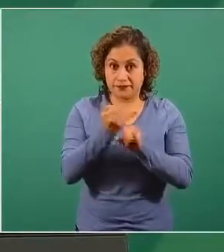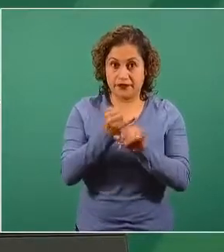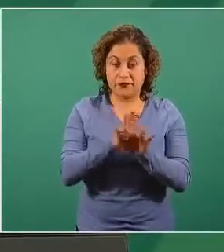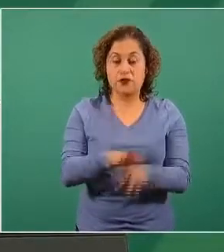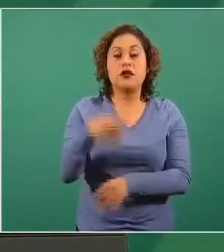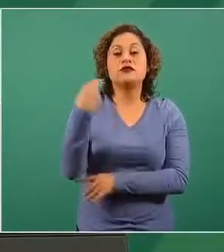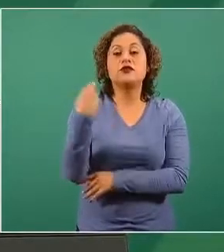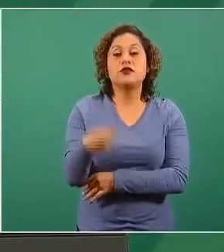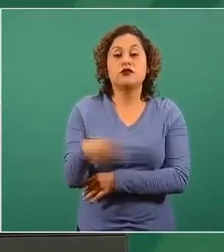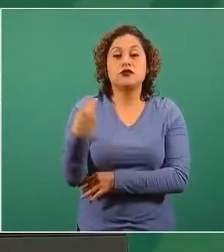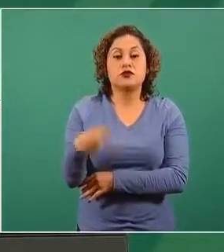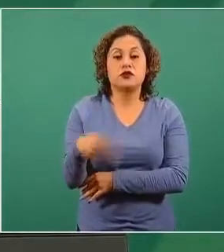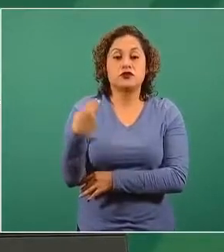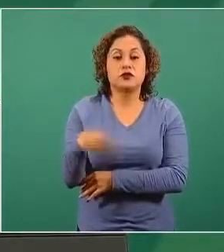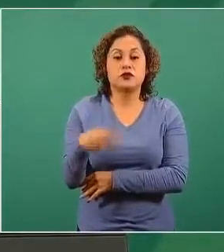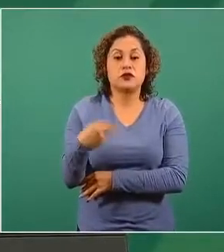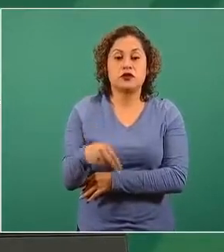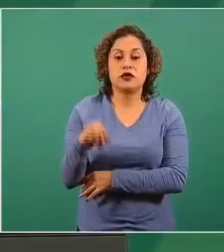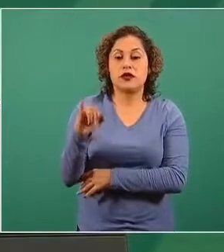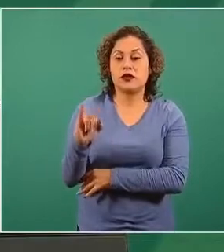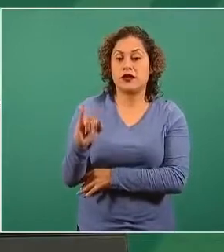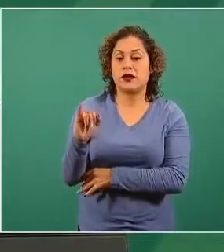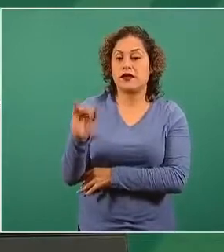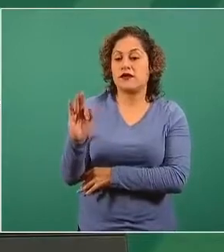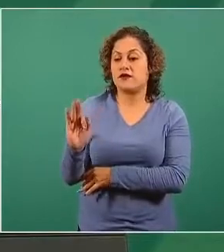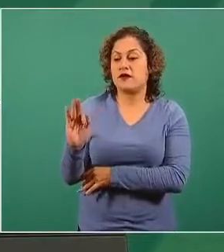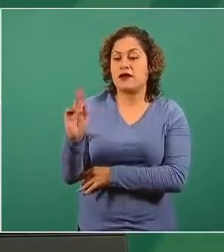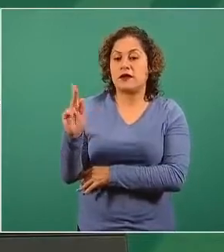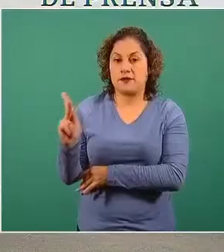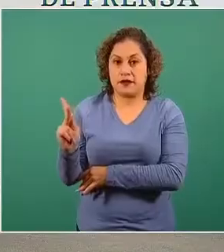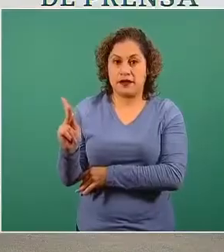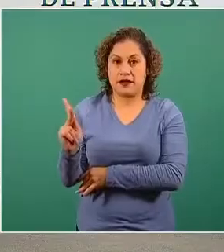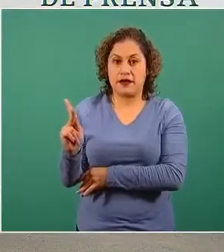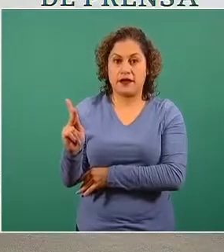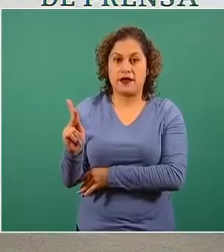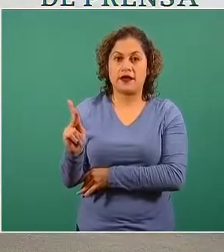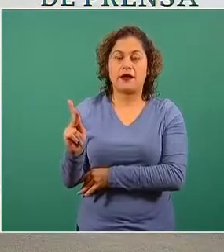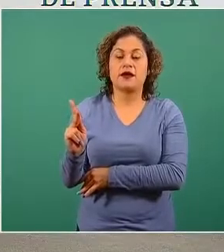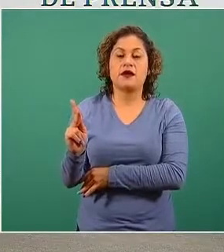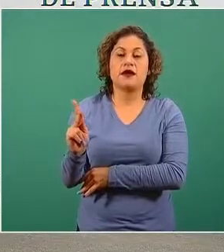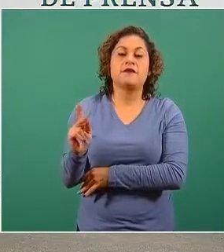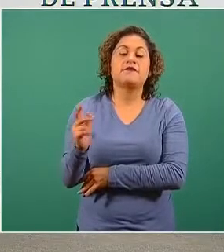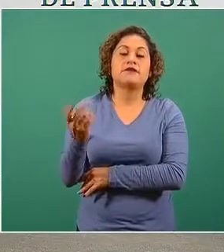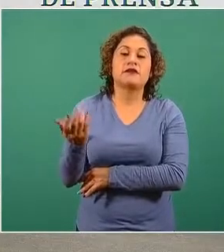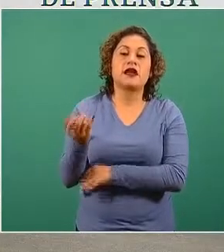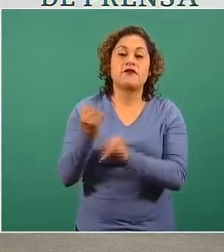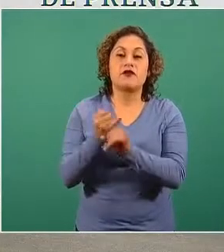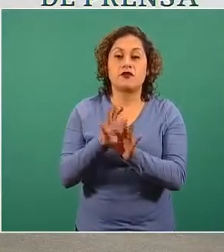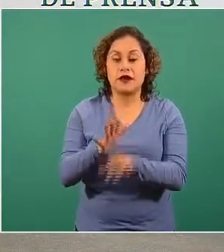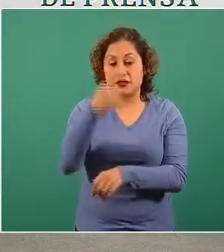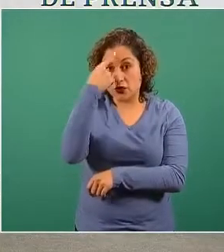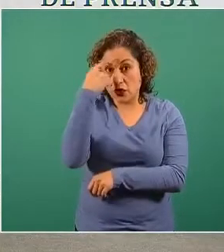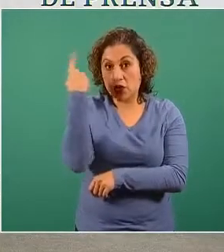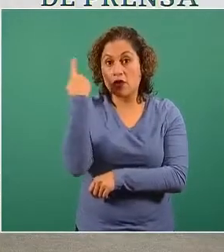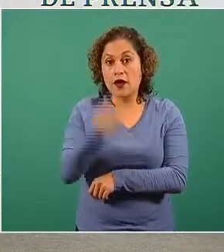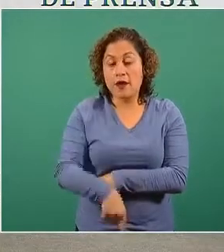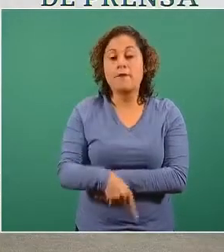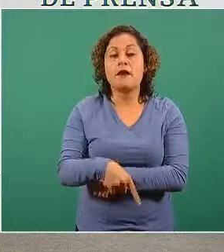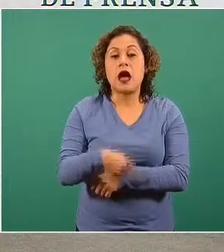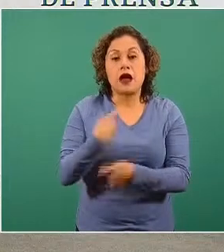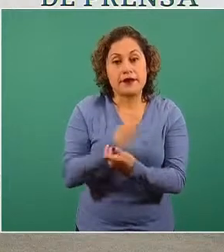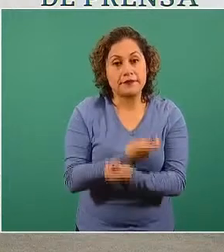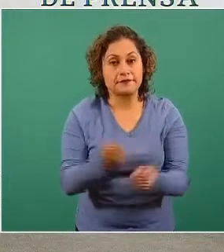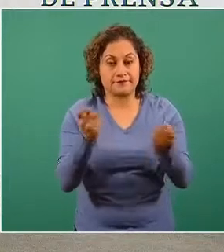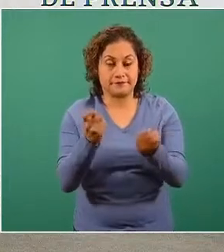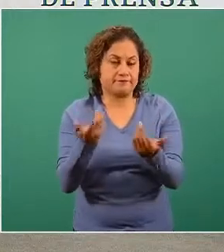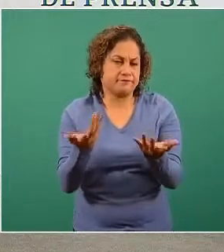como la IPP, es la información para prescribir. Cada medicamento que tiene una licencia